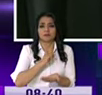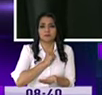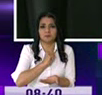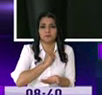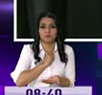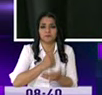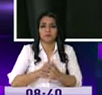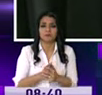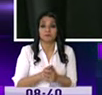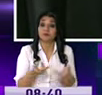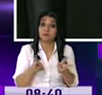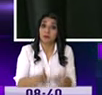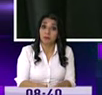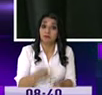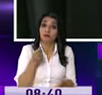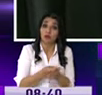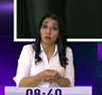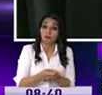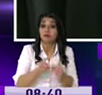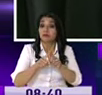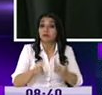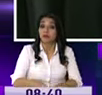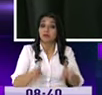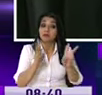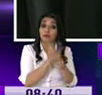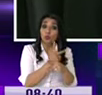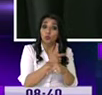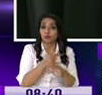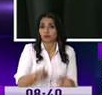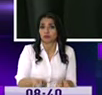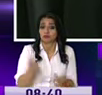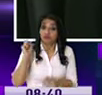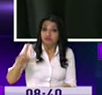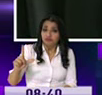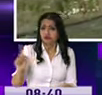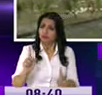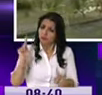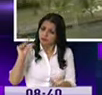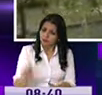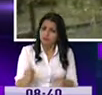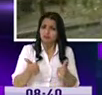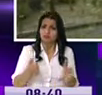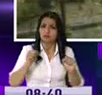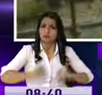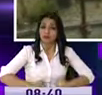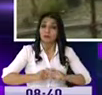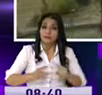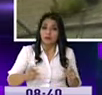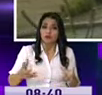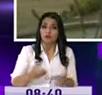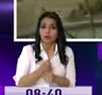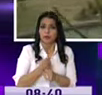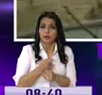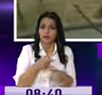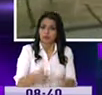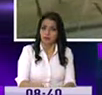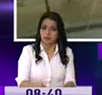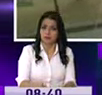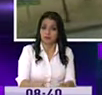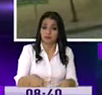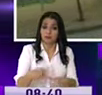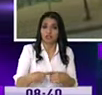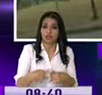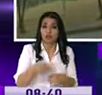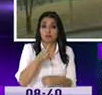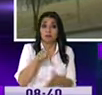también para comprar, y no necesariamente son costos muy altos. Lo cierto es que hay que recuperar en favor de la ciudad, porque 1.000